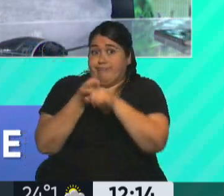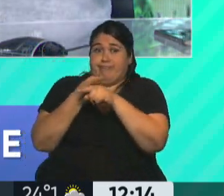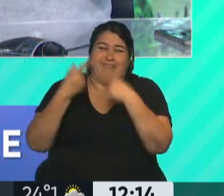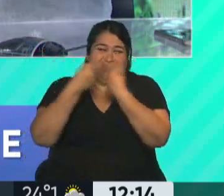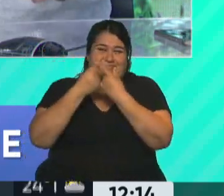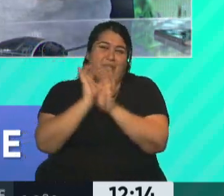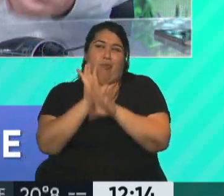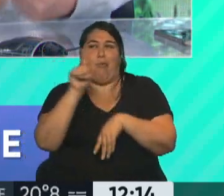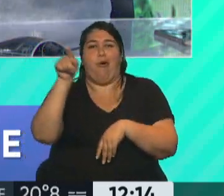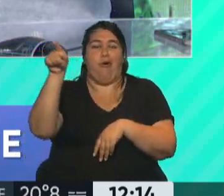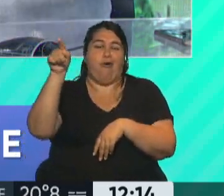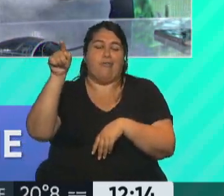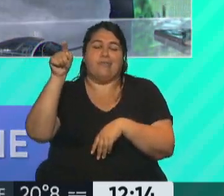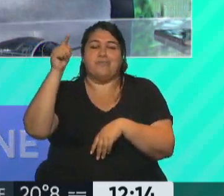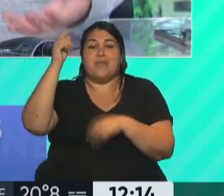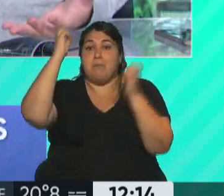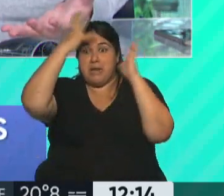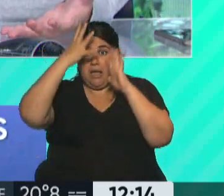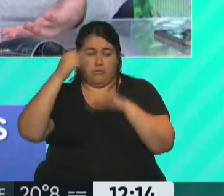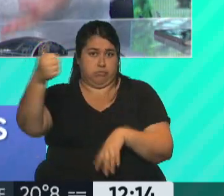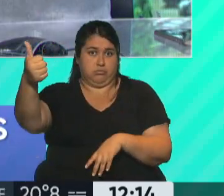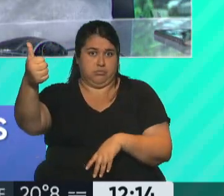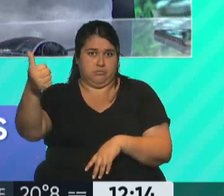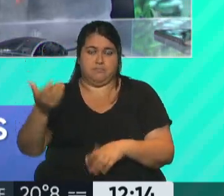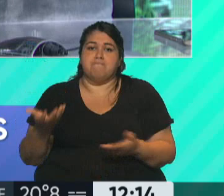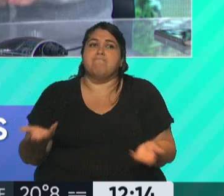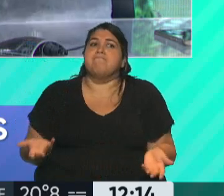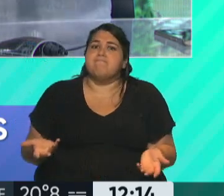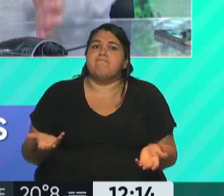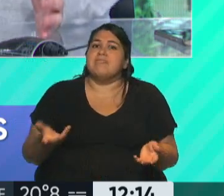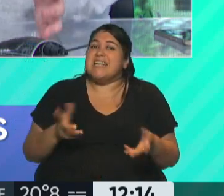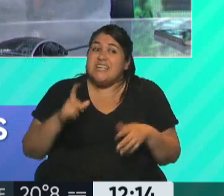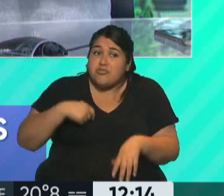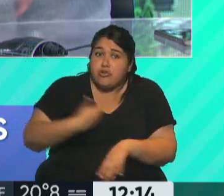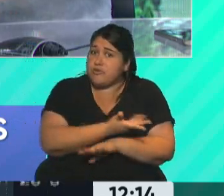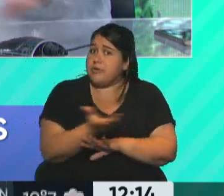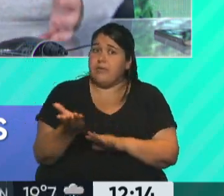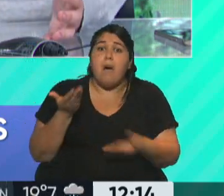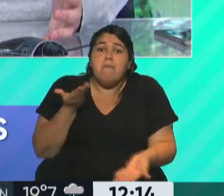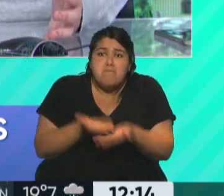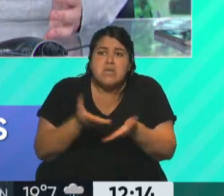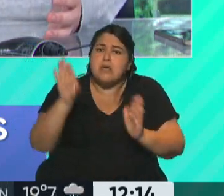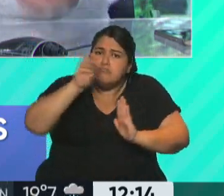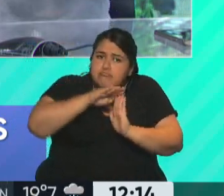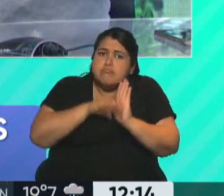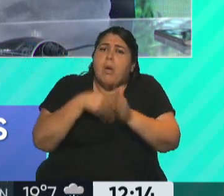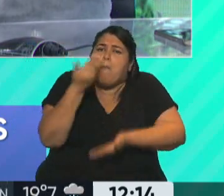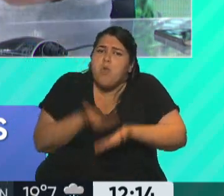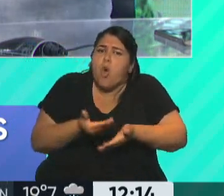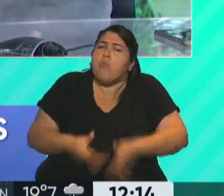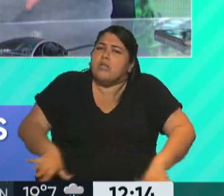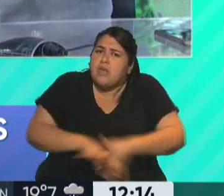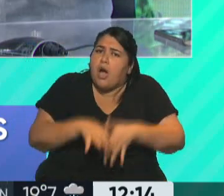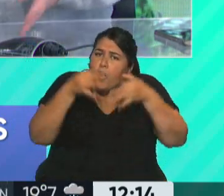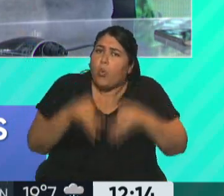también un malestar social, sobre todo después de la pandemia, bueno, evidentemente la sociedad pide propuestas contundentes. Entonces me imagino que